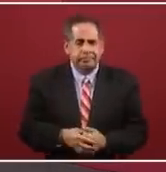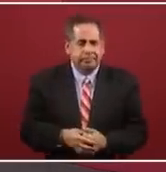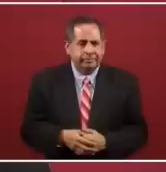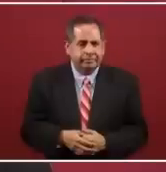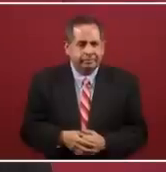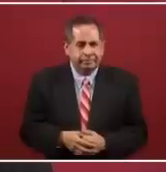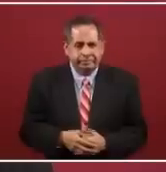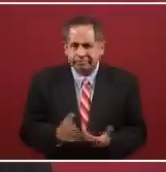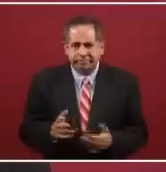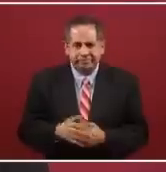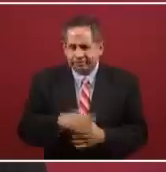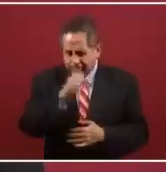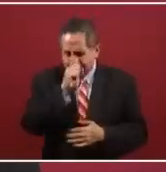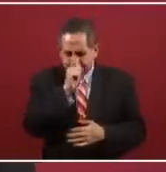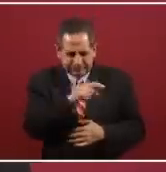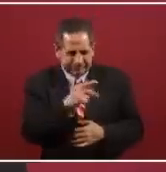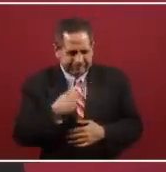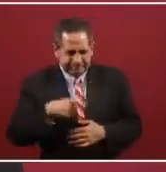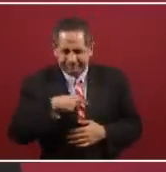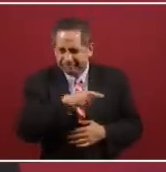Entonces, casi los mismos